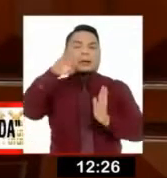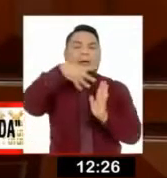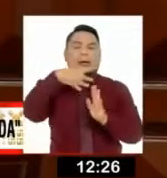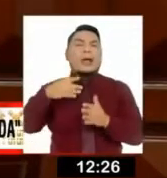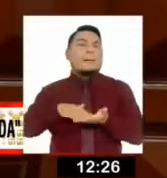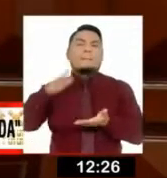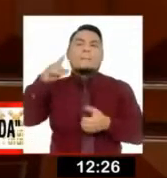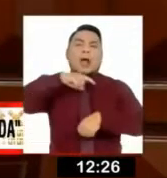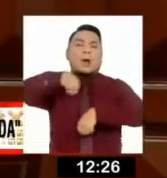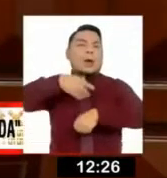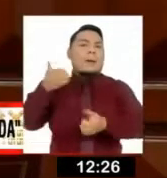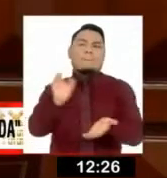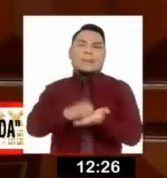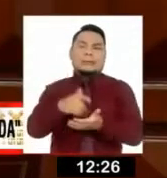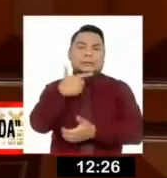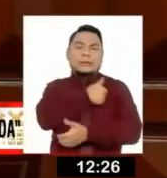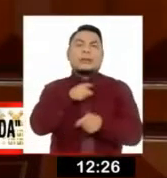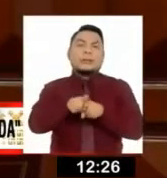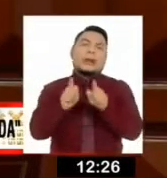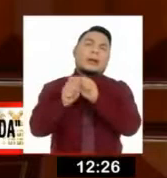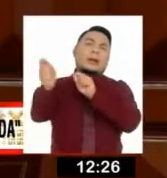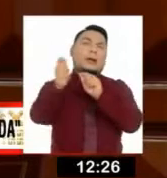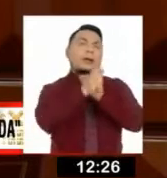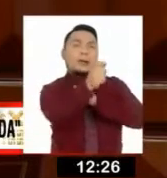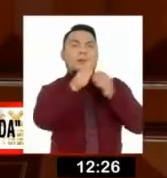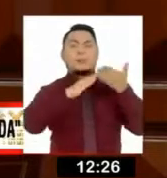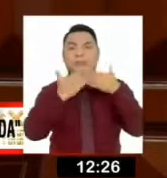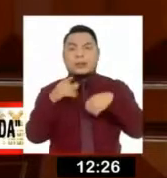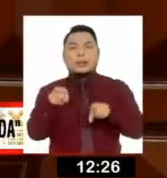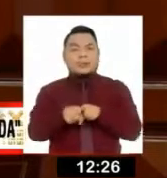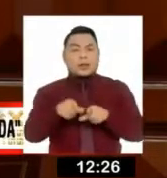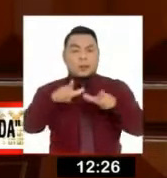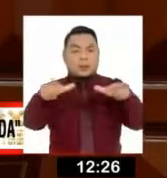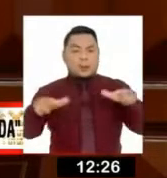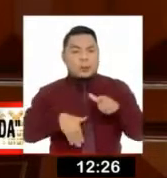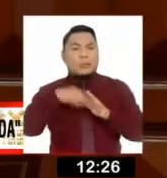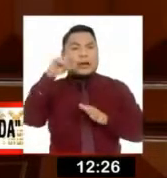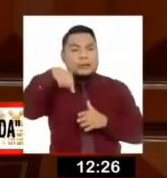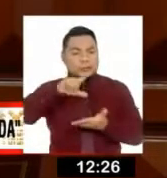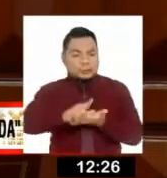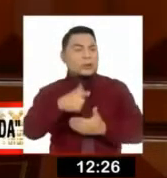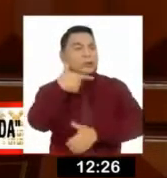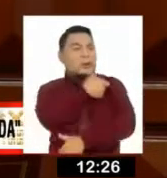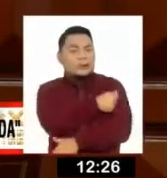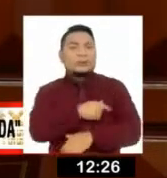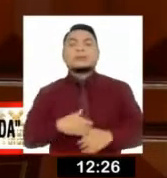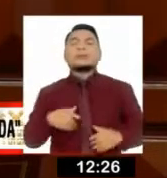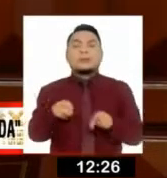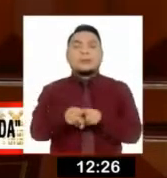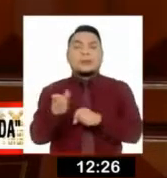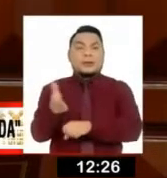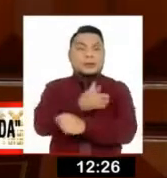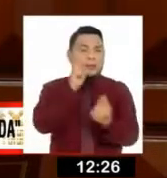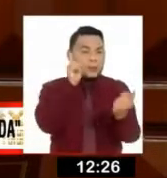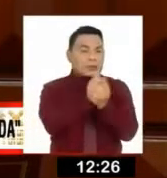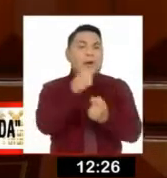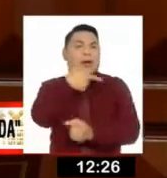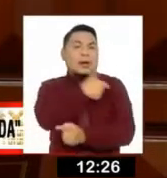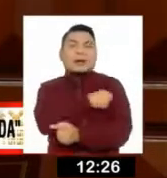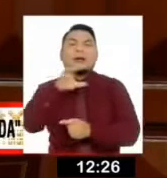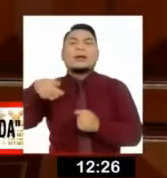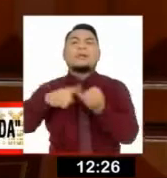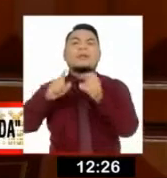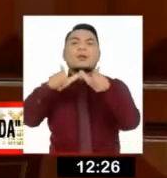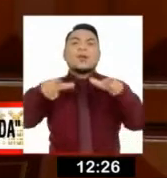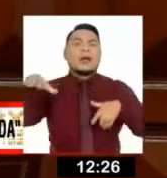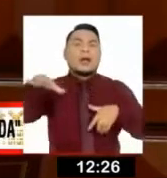su presencia en las zonas más populosas de las capitales. Los establecimientos de primer nivel vacunarán en